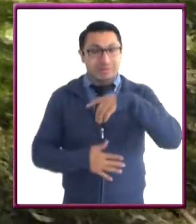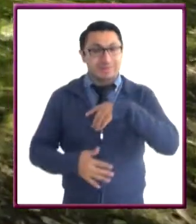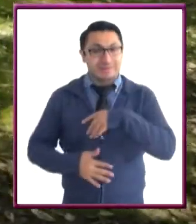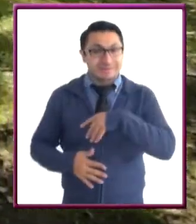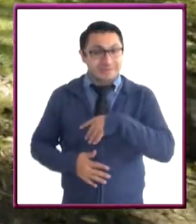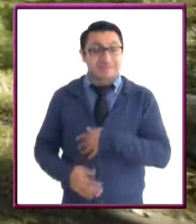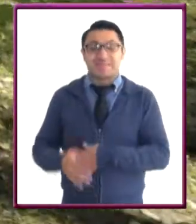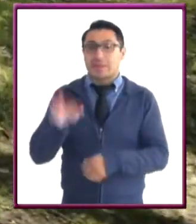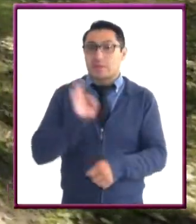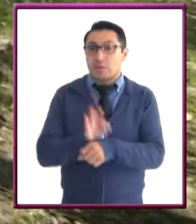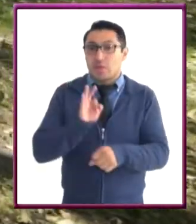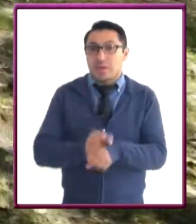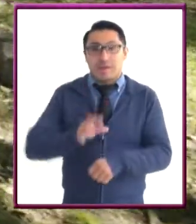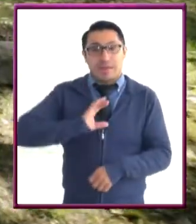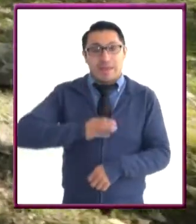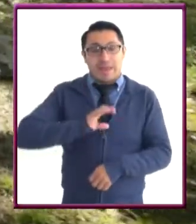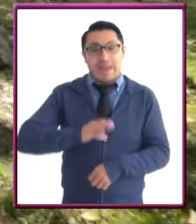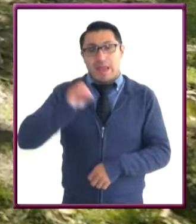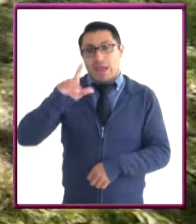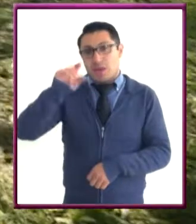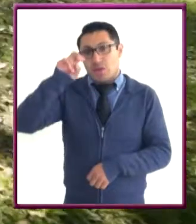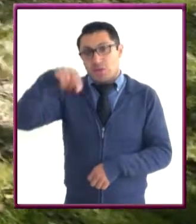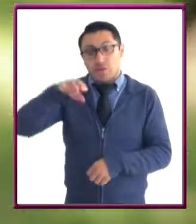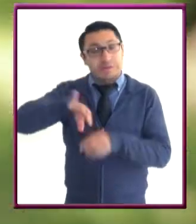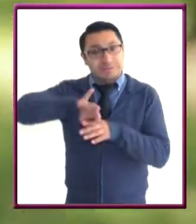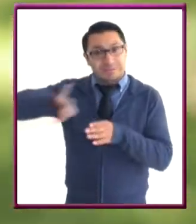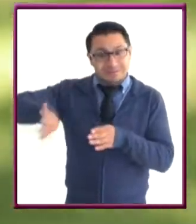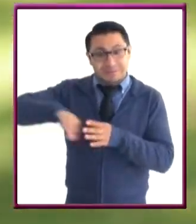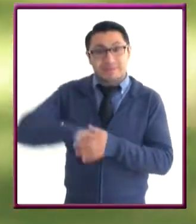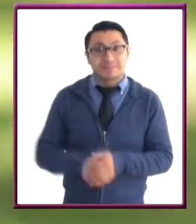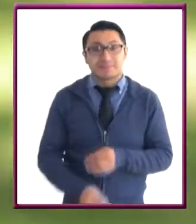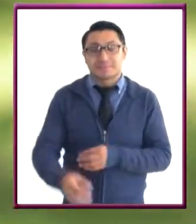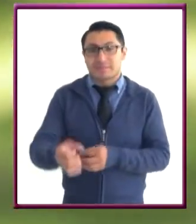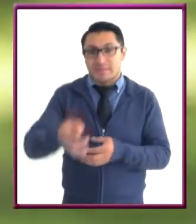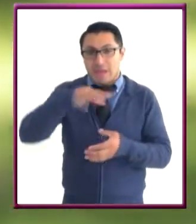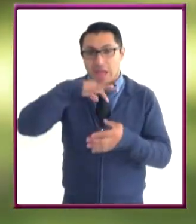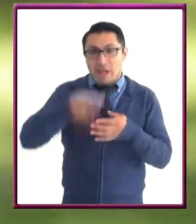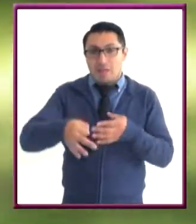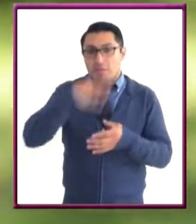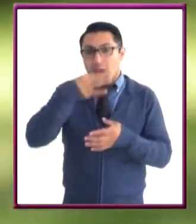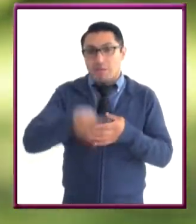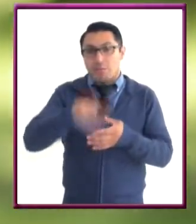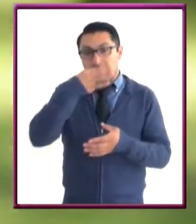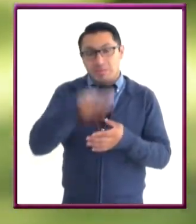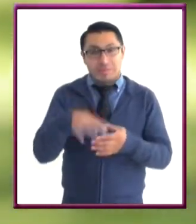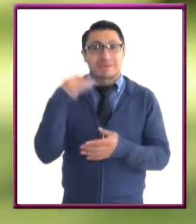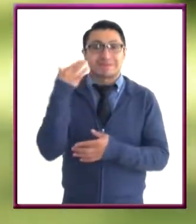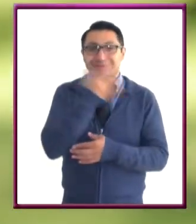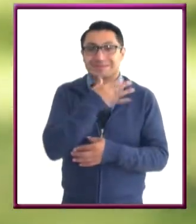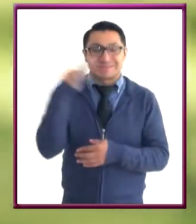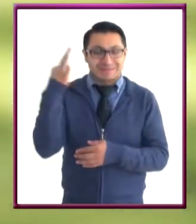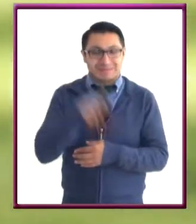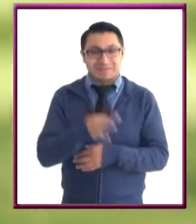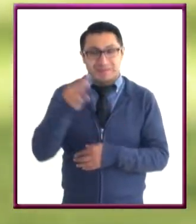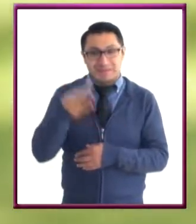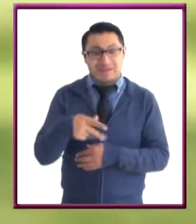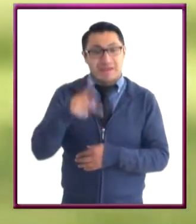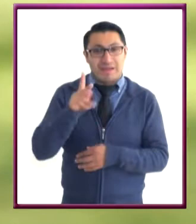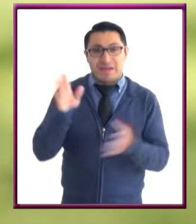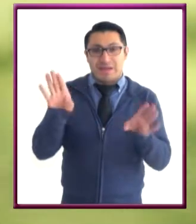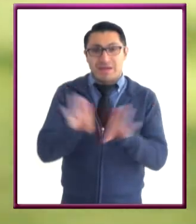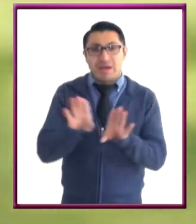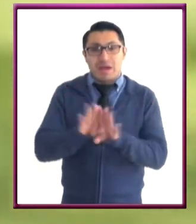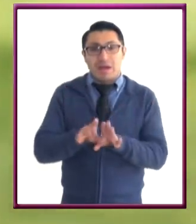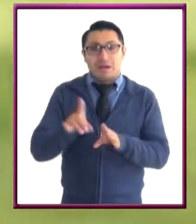digestivo, protegiendo contra el cáncer de colon. Las palomitas de maíz no solo son deliciosas, previenen